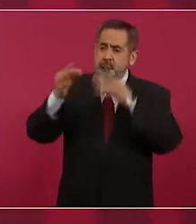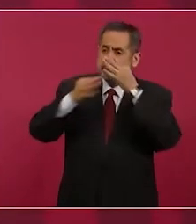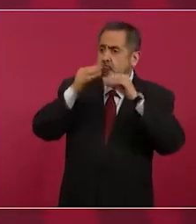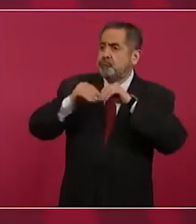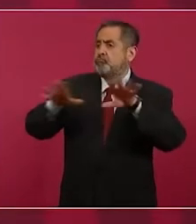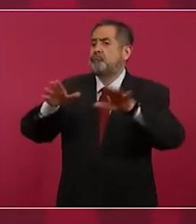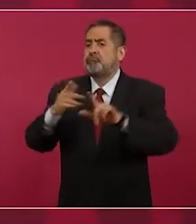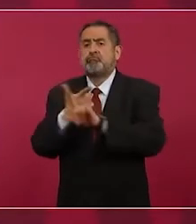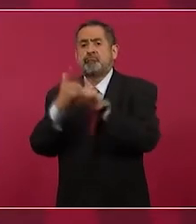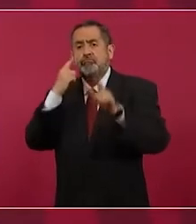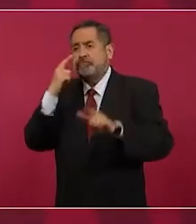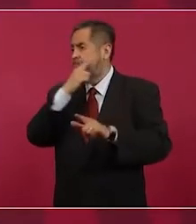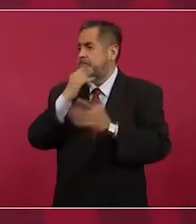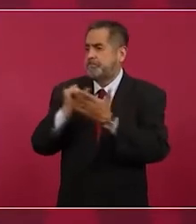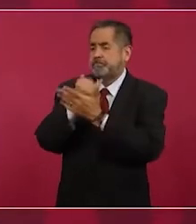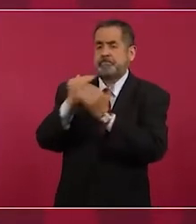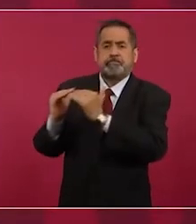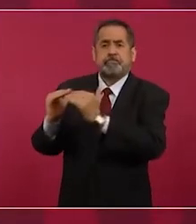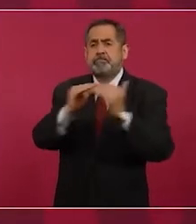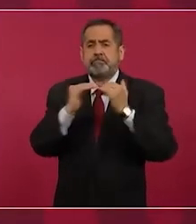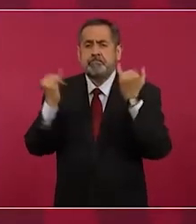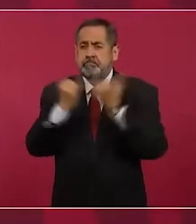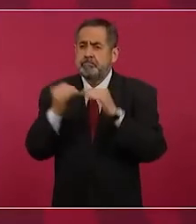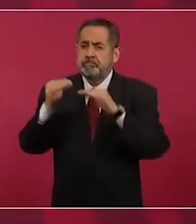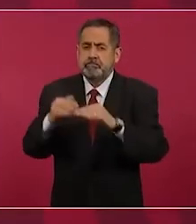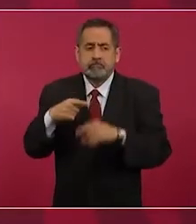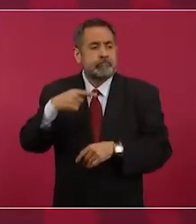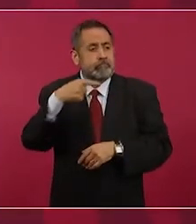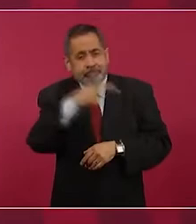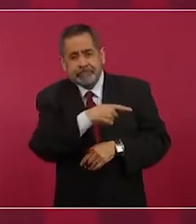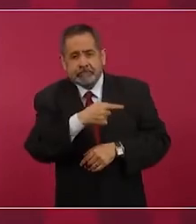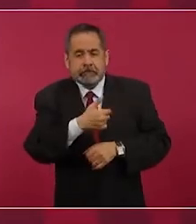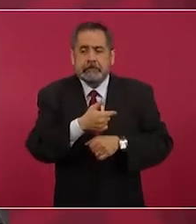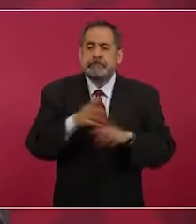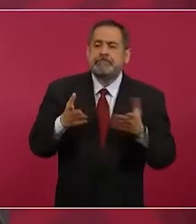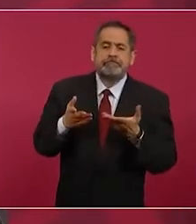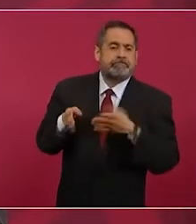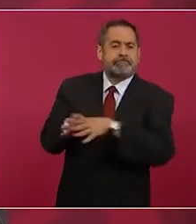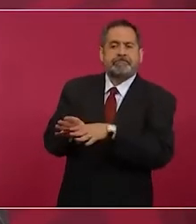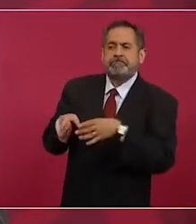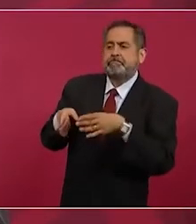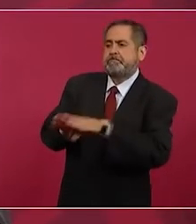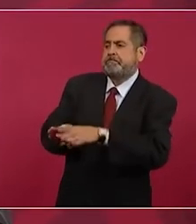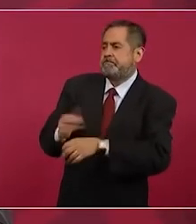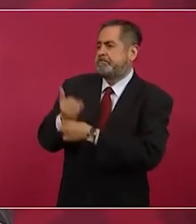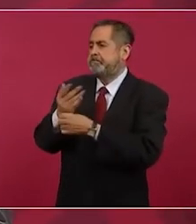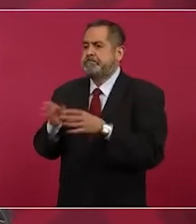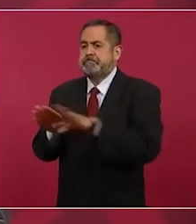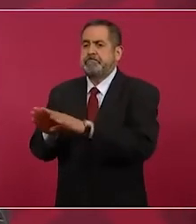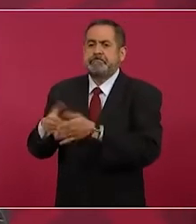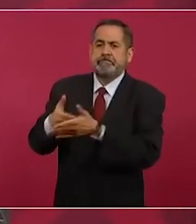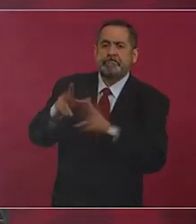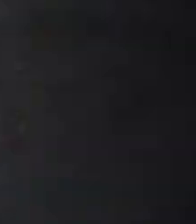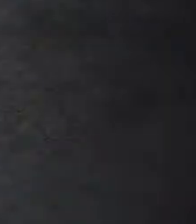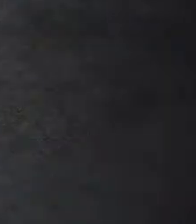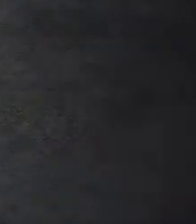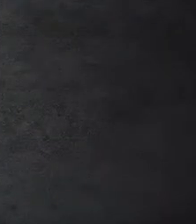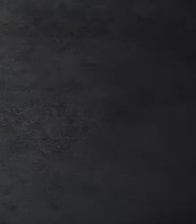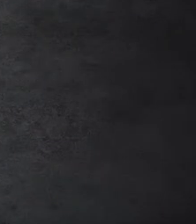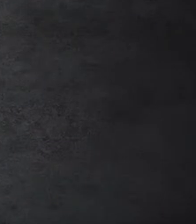la democracia, dedicado a obstaculizar la democracia, a impedir que haya democracia.